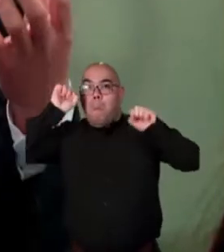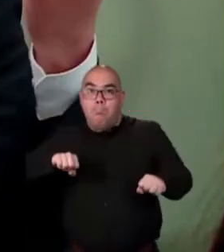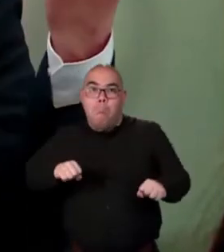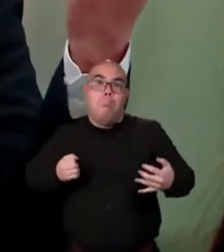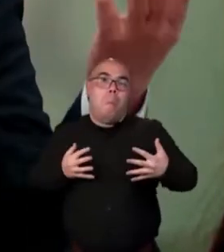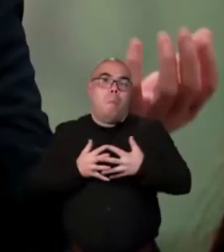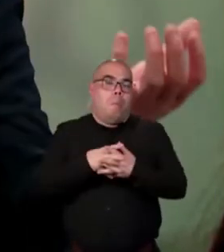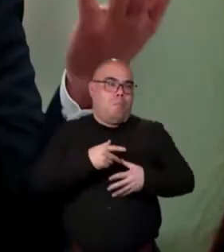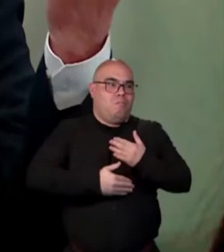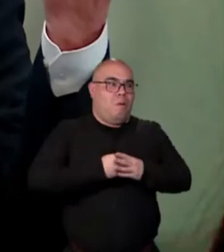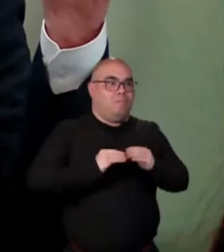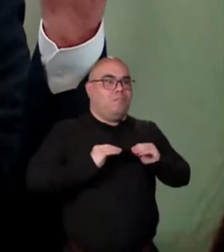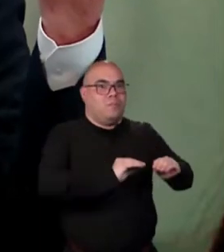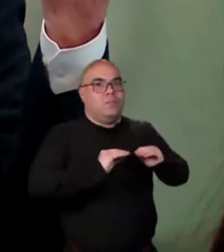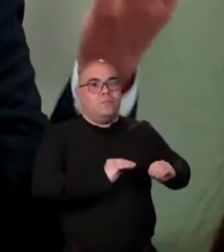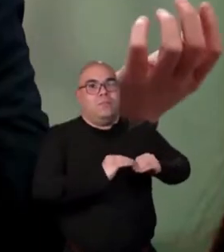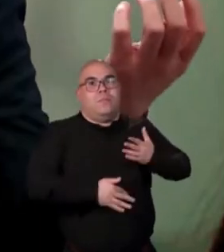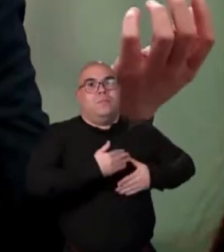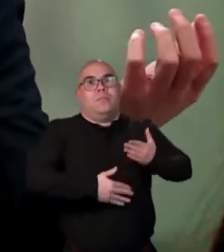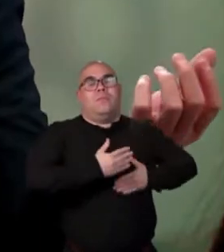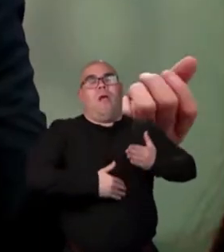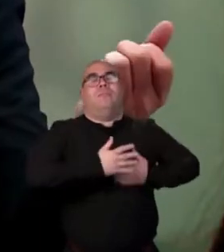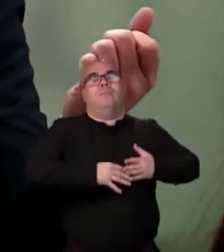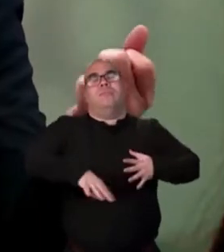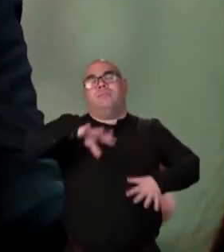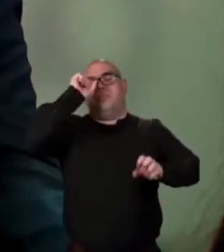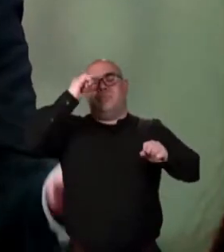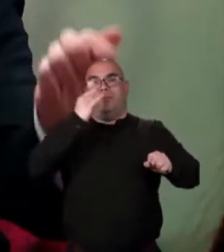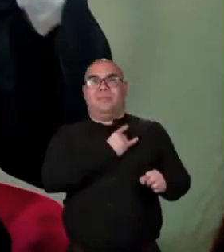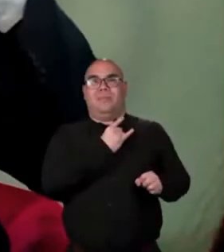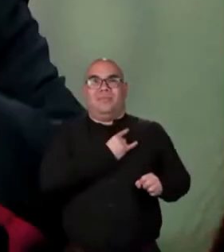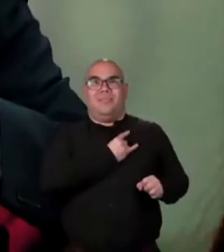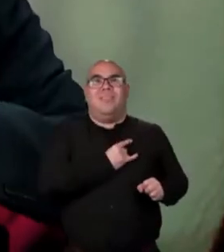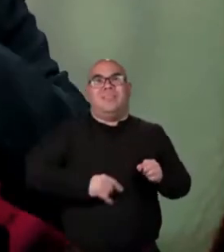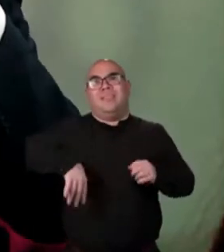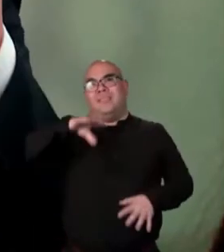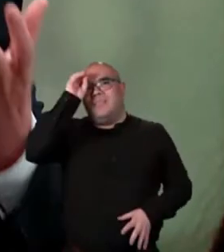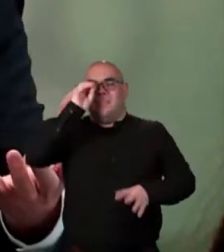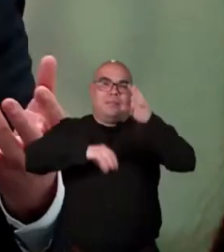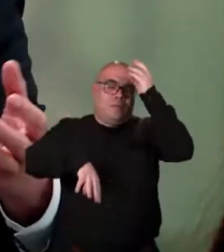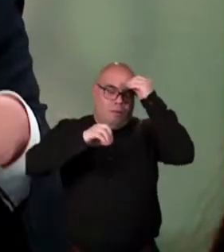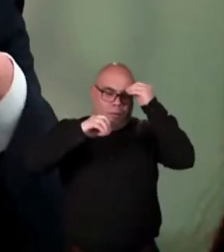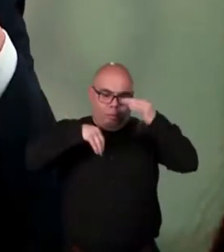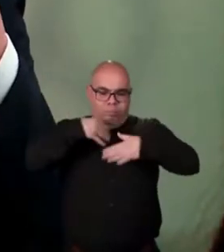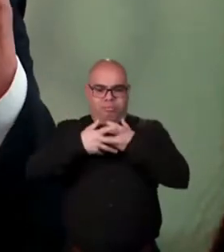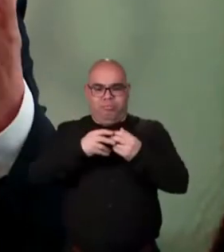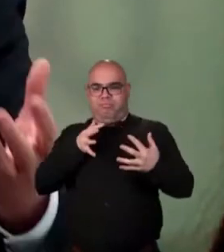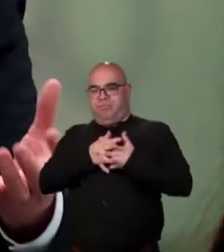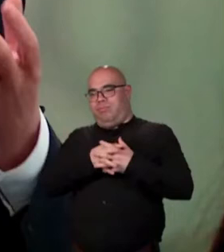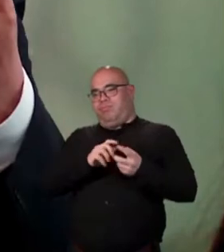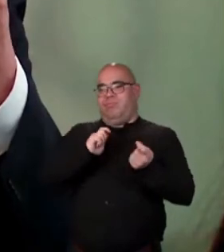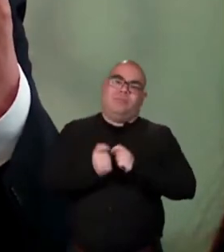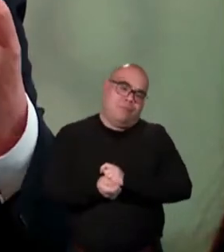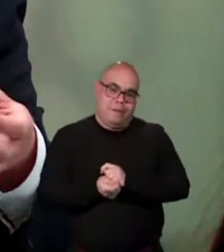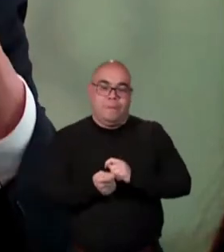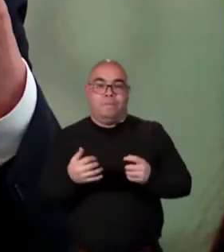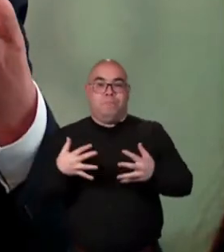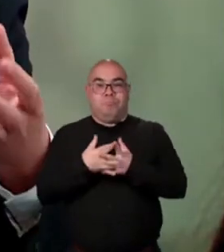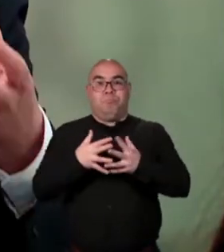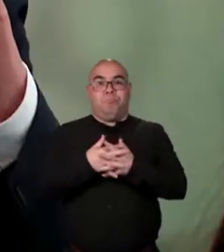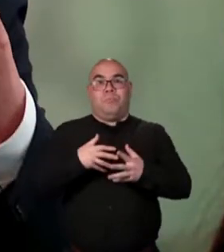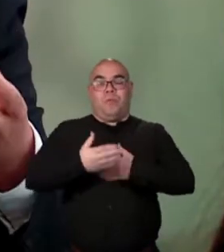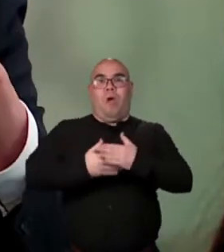muy importante que las universidades tuvimos que aprender igualmente algunas tuvimos que desaprender y volver a aprender y potenciar para que pudiéramos